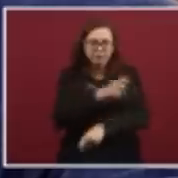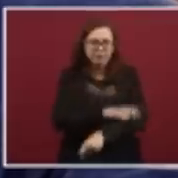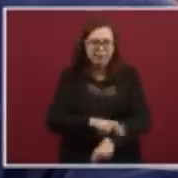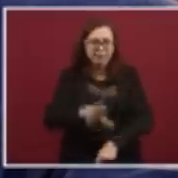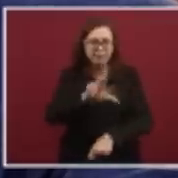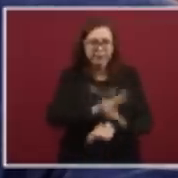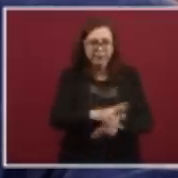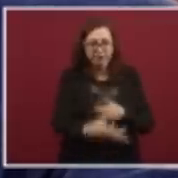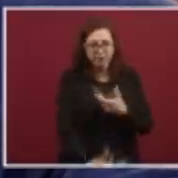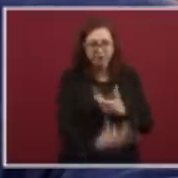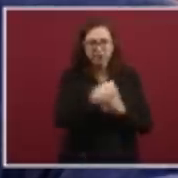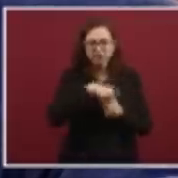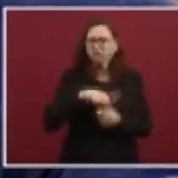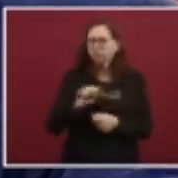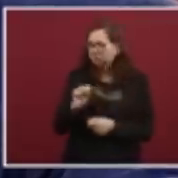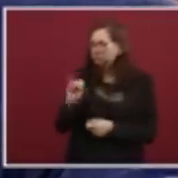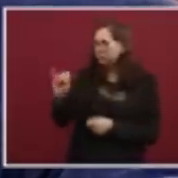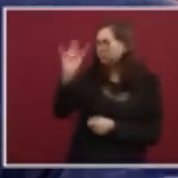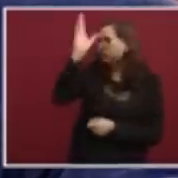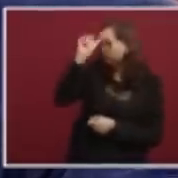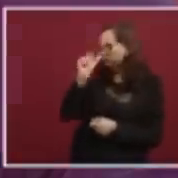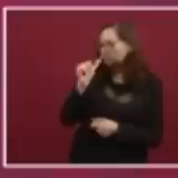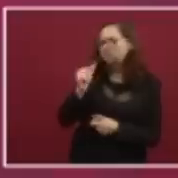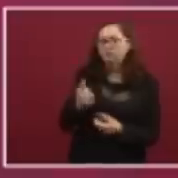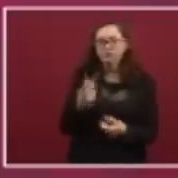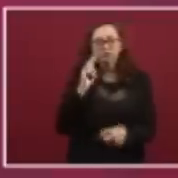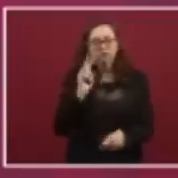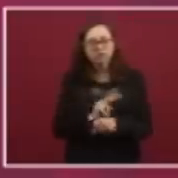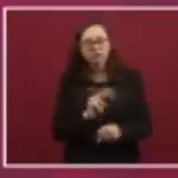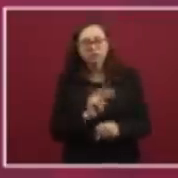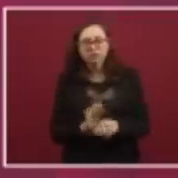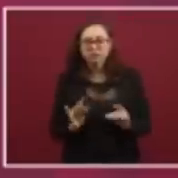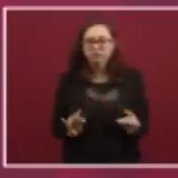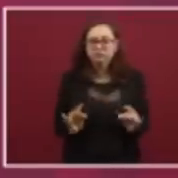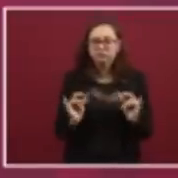coordinación en la calidad y desde luego en la